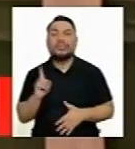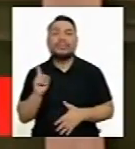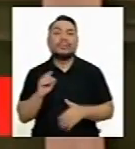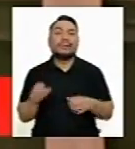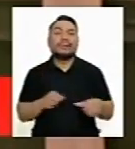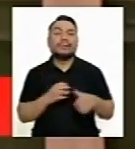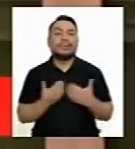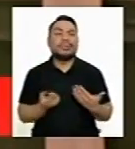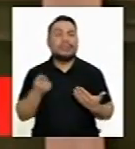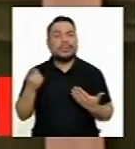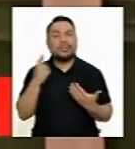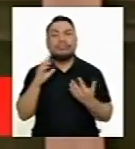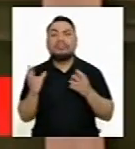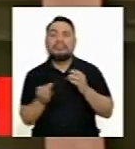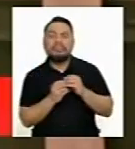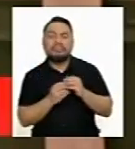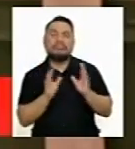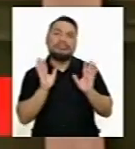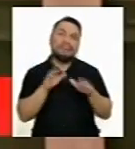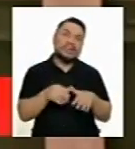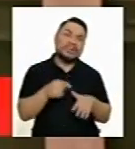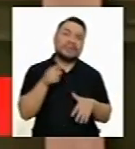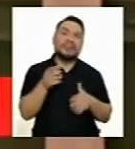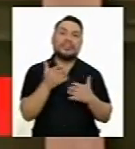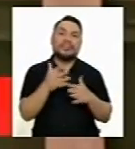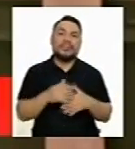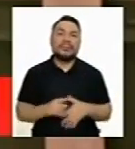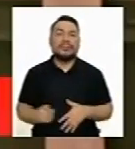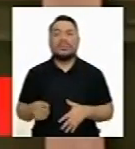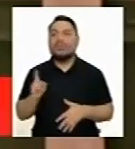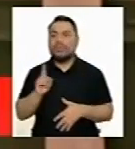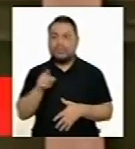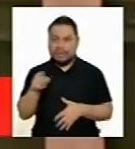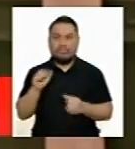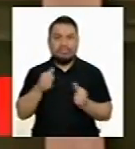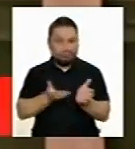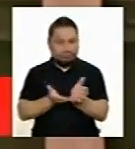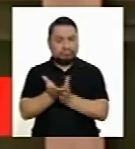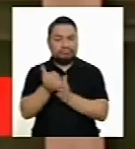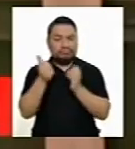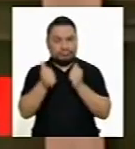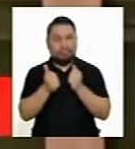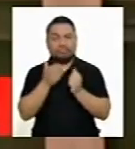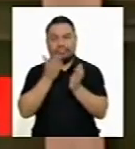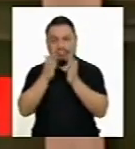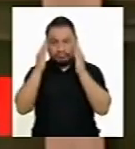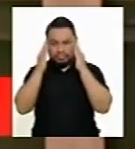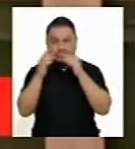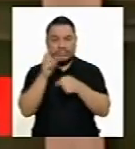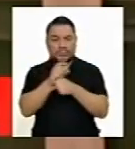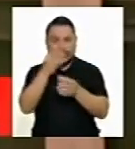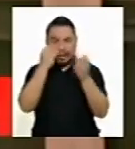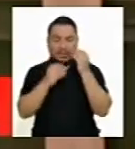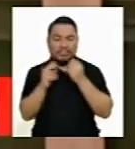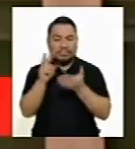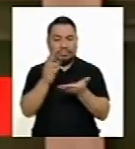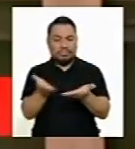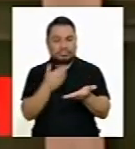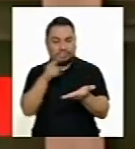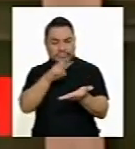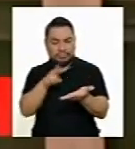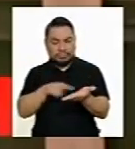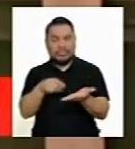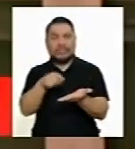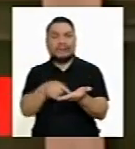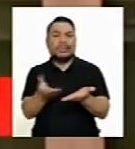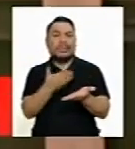actividad solamente complementaria o una actividad del buen uso del tiempo libre, sino como una actividad con un fuerte componente pedagógico, ¿no? Uh-huh. Y ese es el valor del